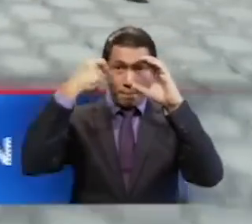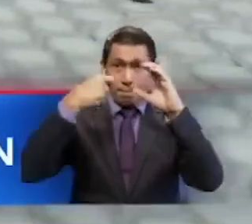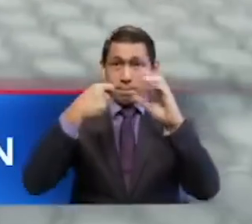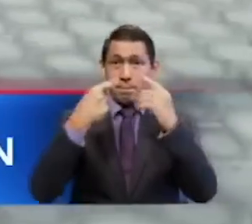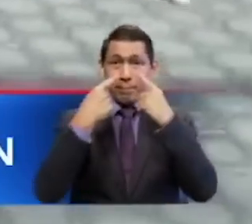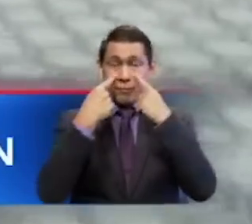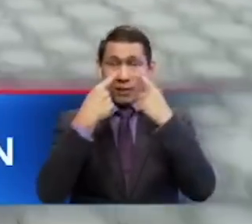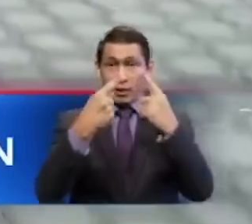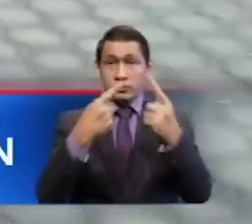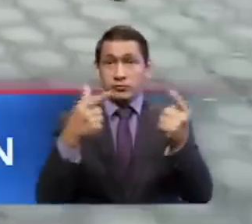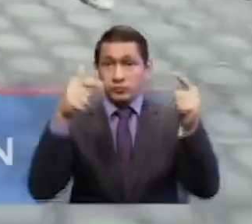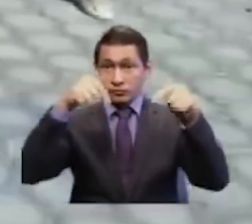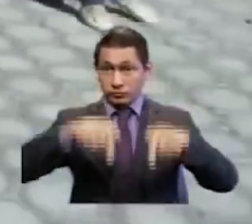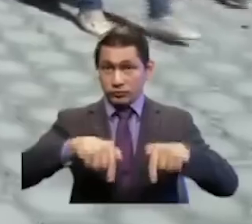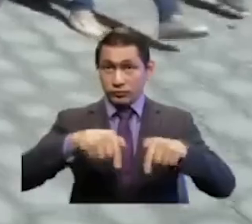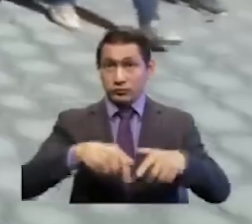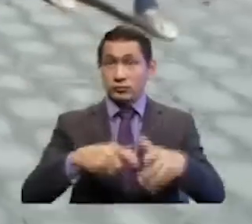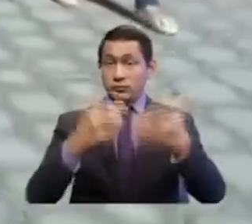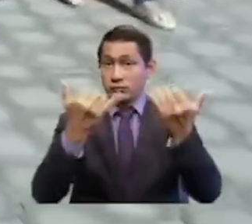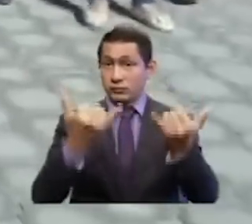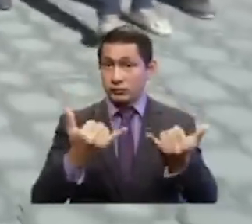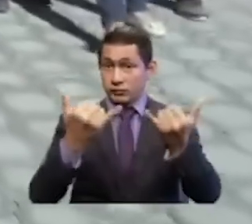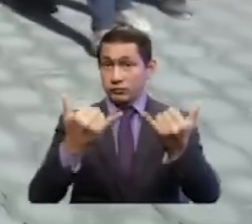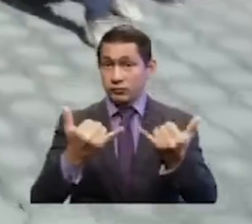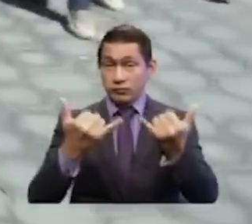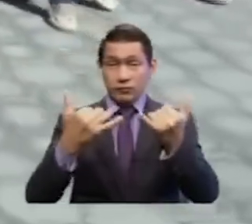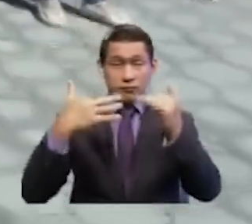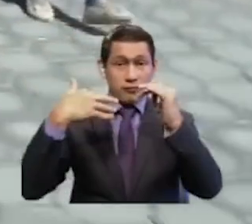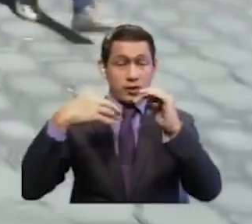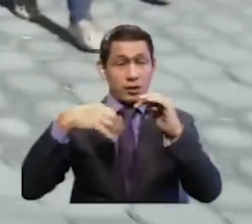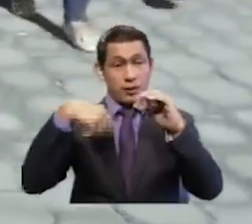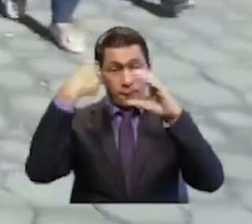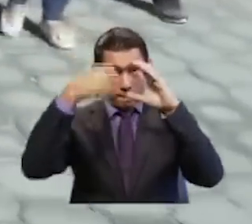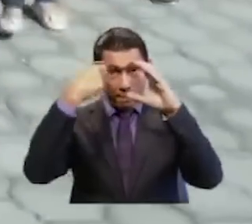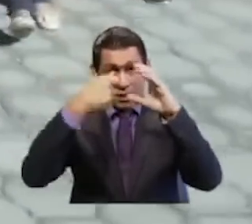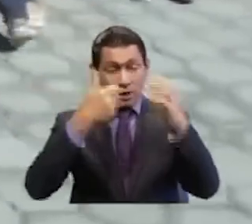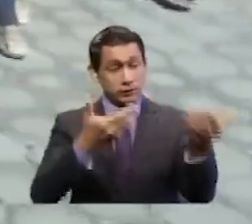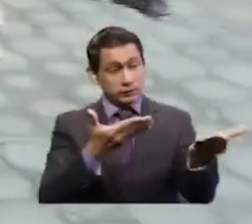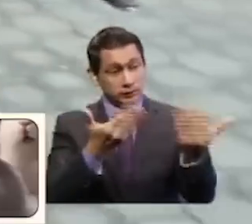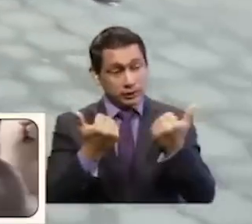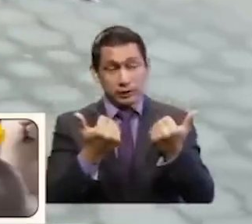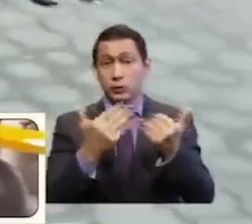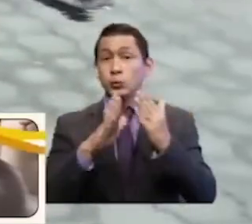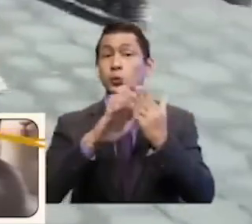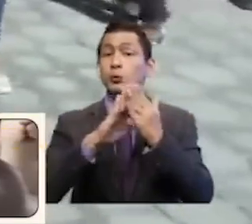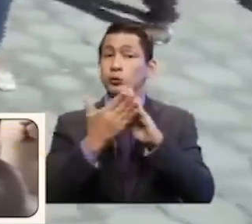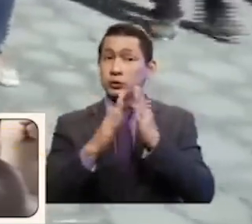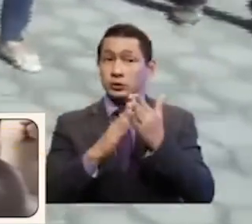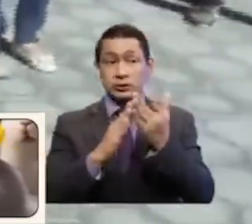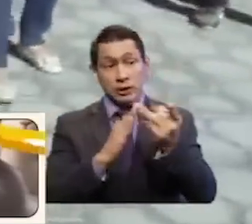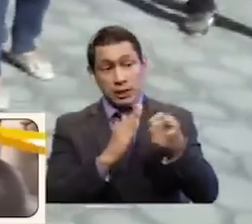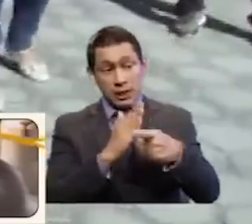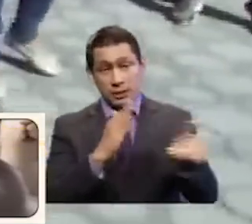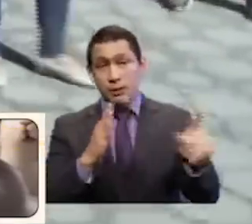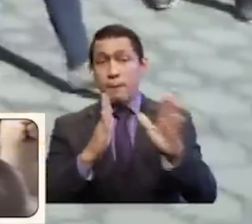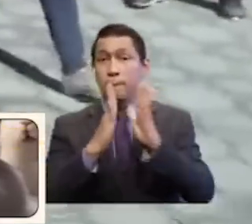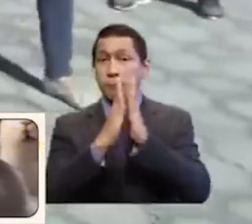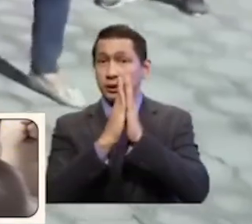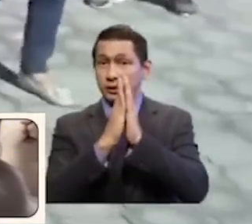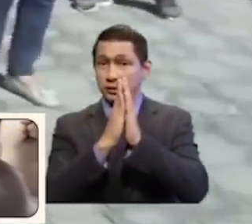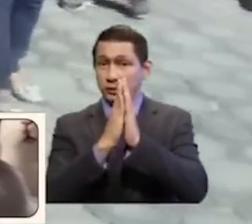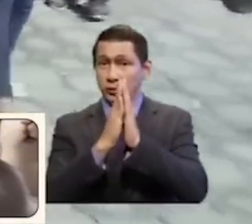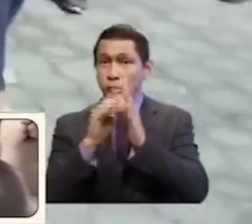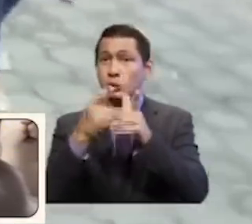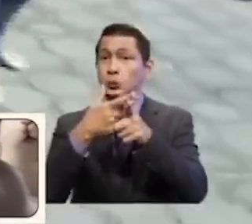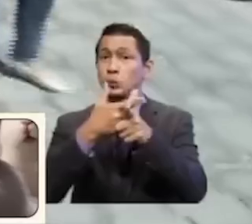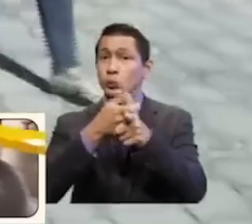en pantalla en estos momentos, nos facilitaron la comunidad, que en grito de más seguridad están solicitando de manera